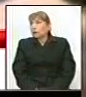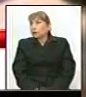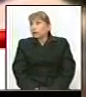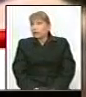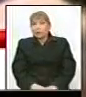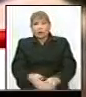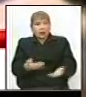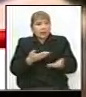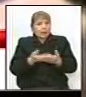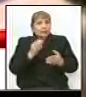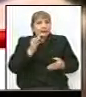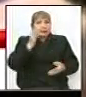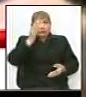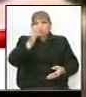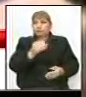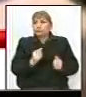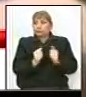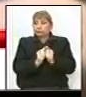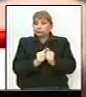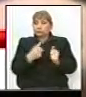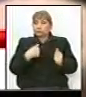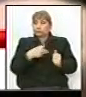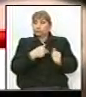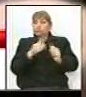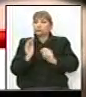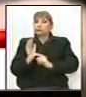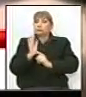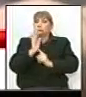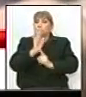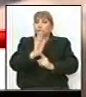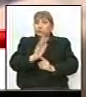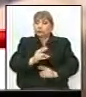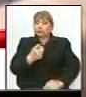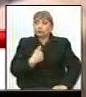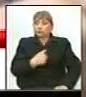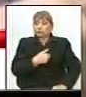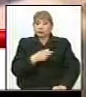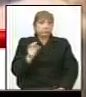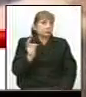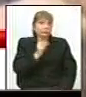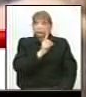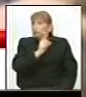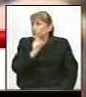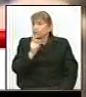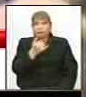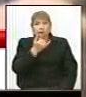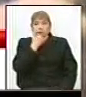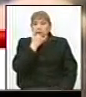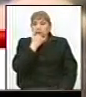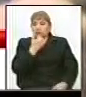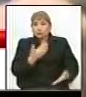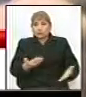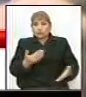el destino con nuestros representantes, que somos nosotros y que no debemos fallar a nuestros electores.